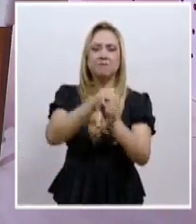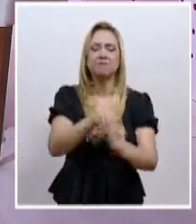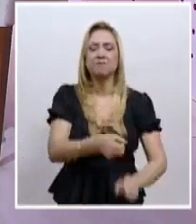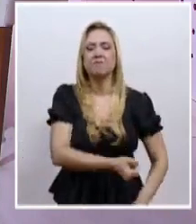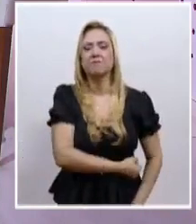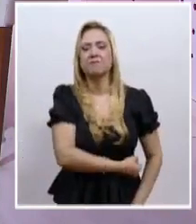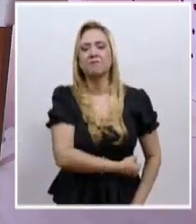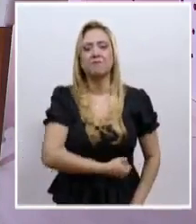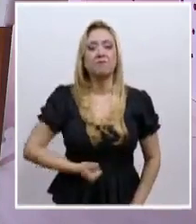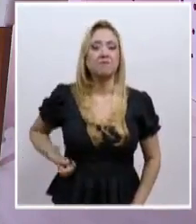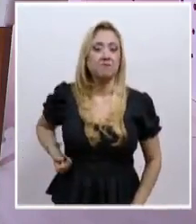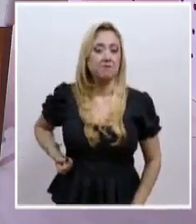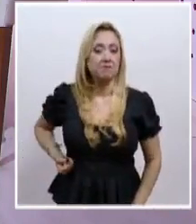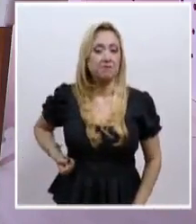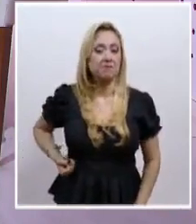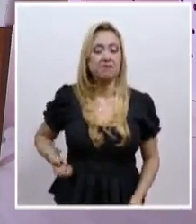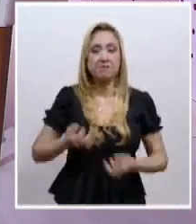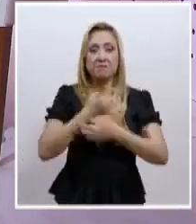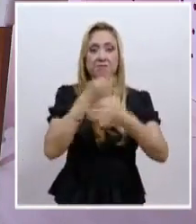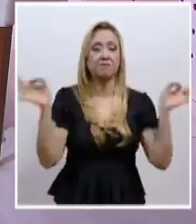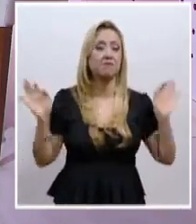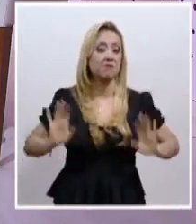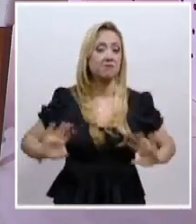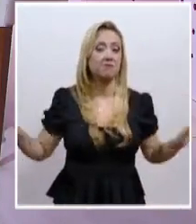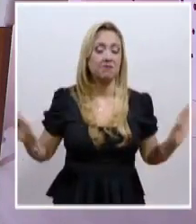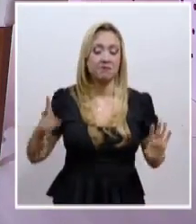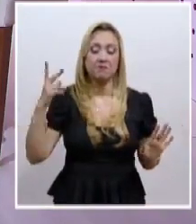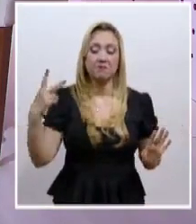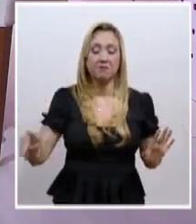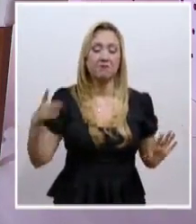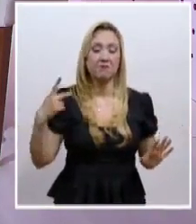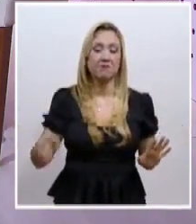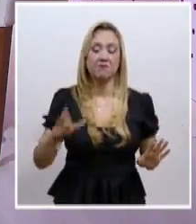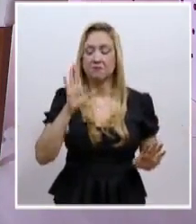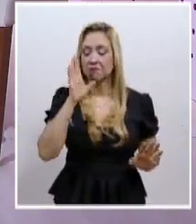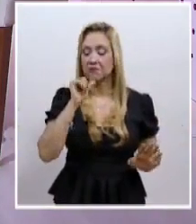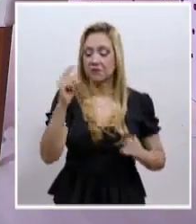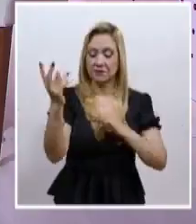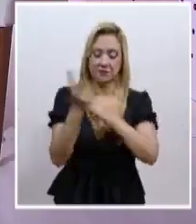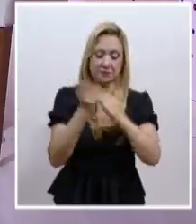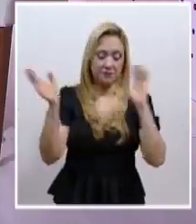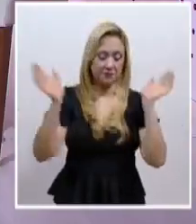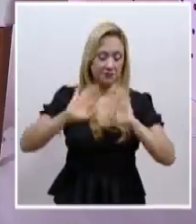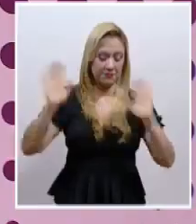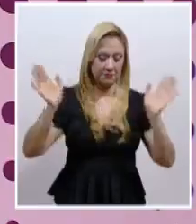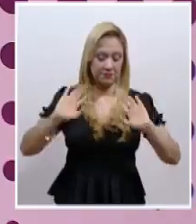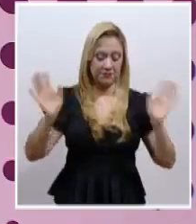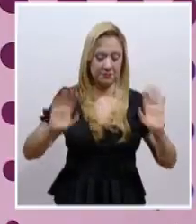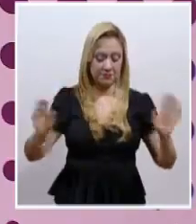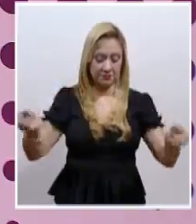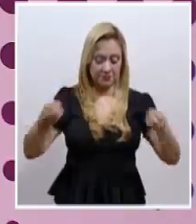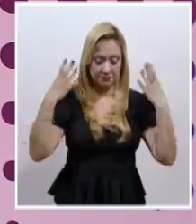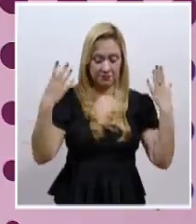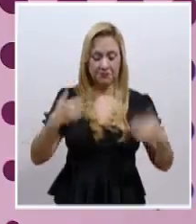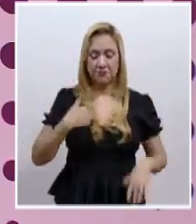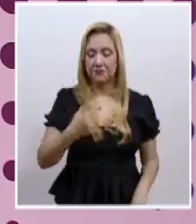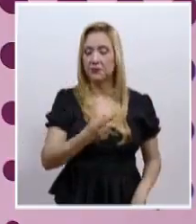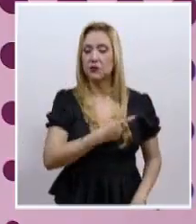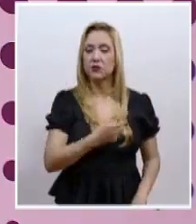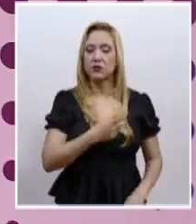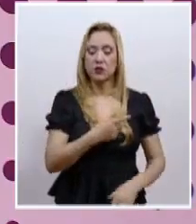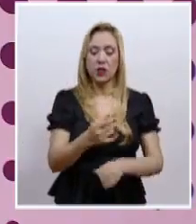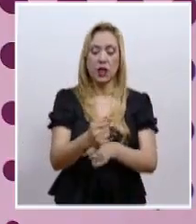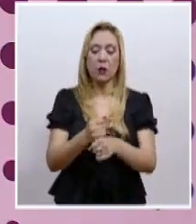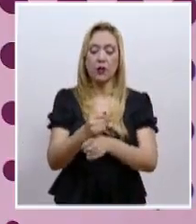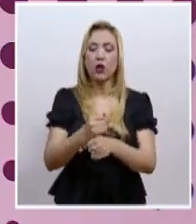mucha información por razones de seguridad nacional que no puede ser evaluada en esta auditoría